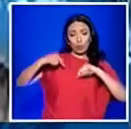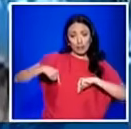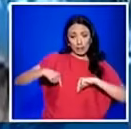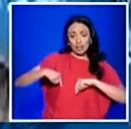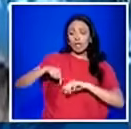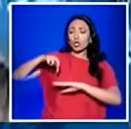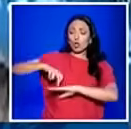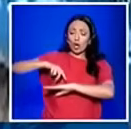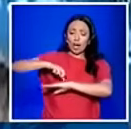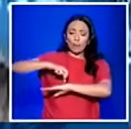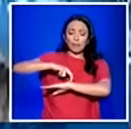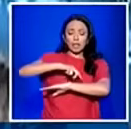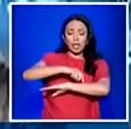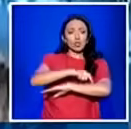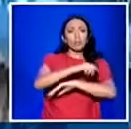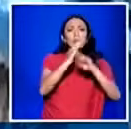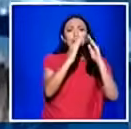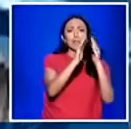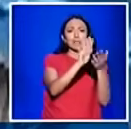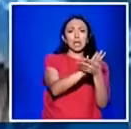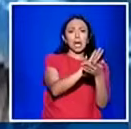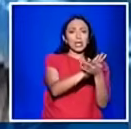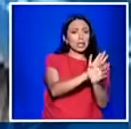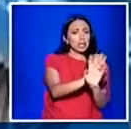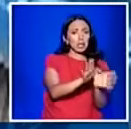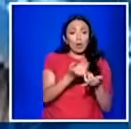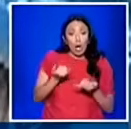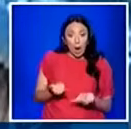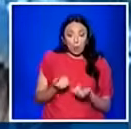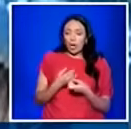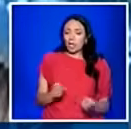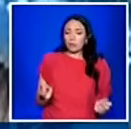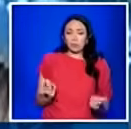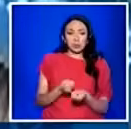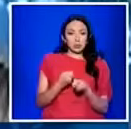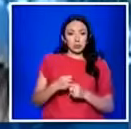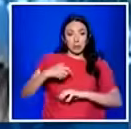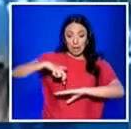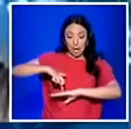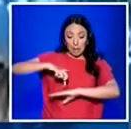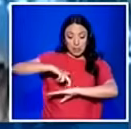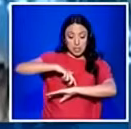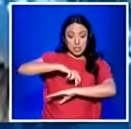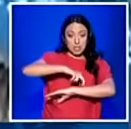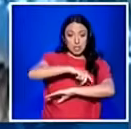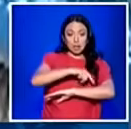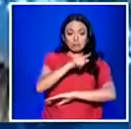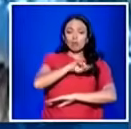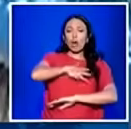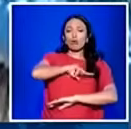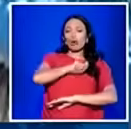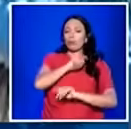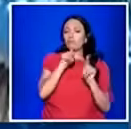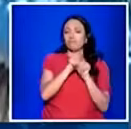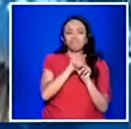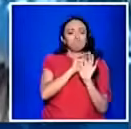nuestras viviendas. Hoy en día no, porque si caminamos en las transversales nos roban.